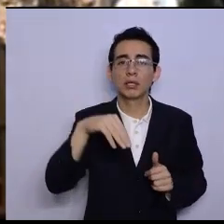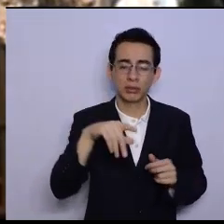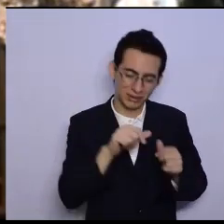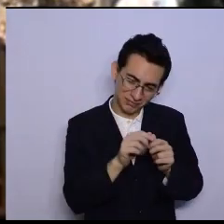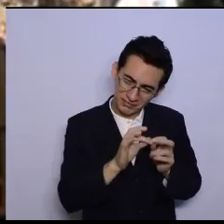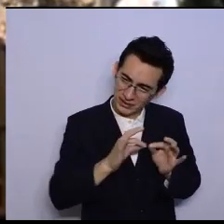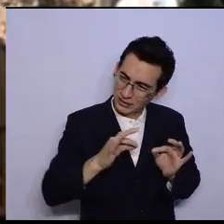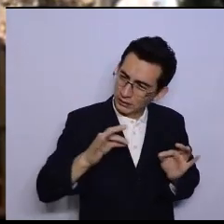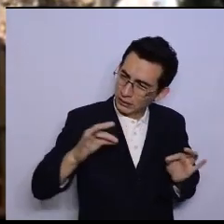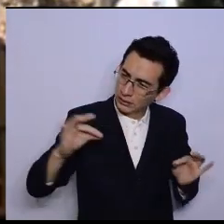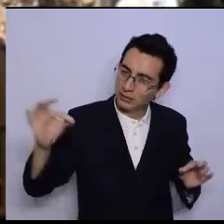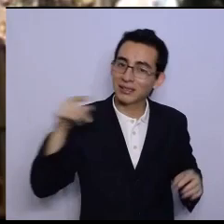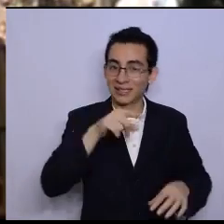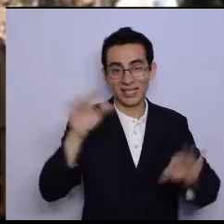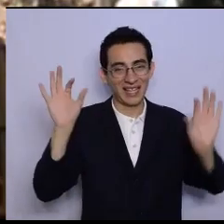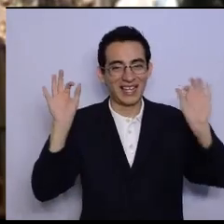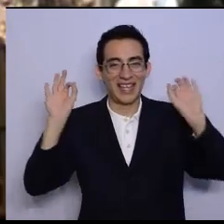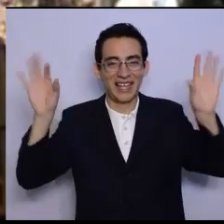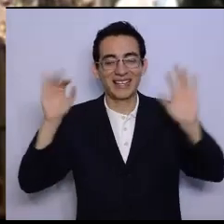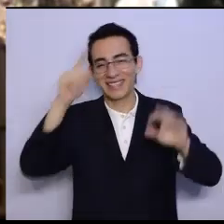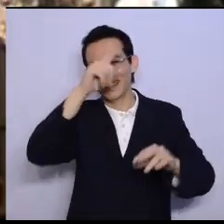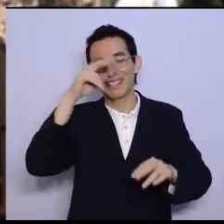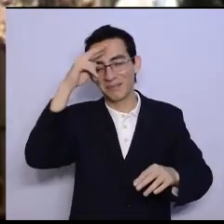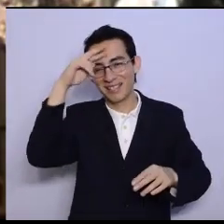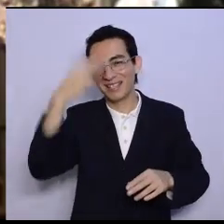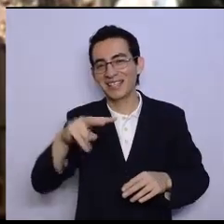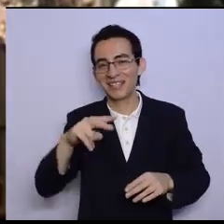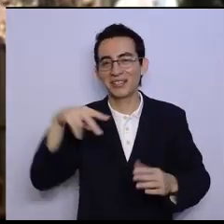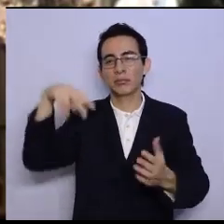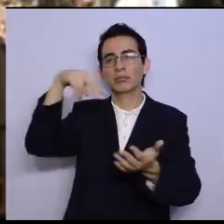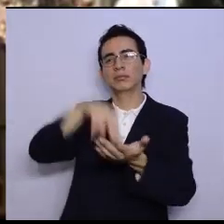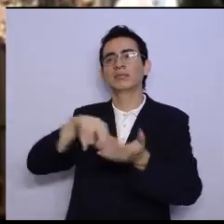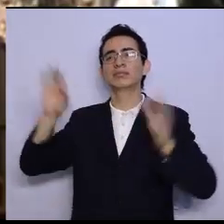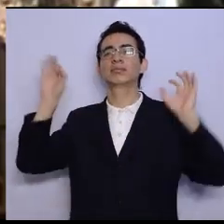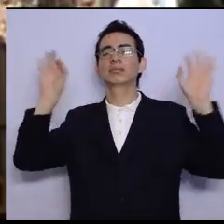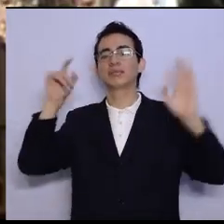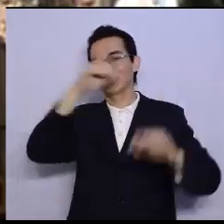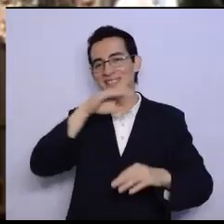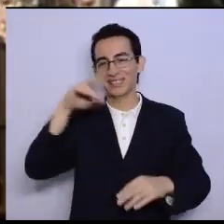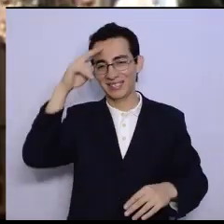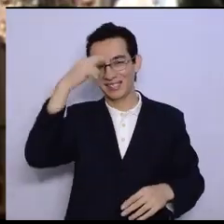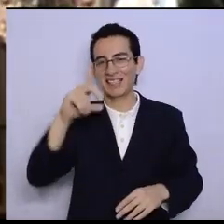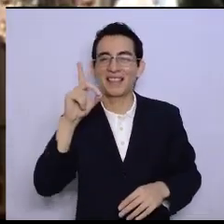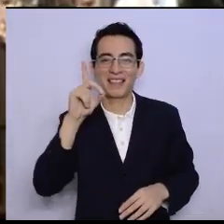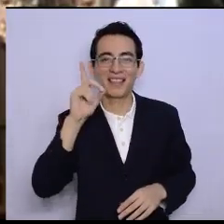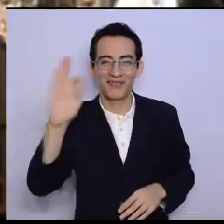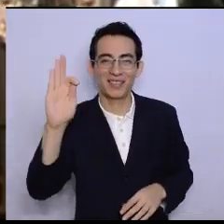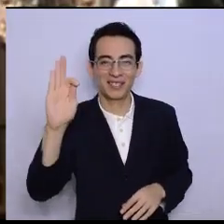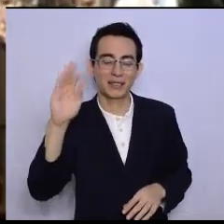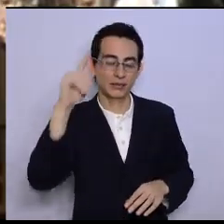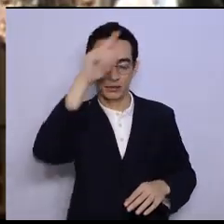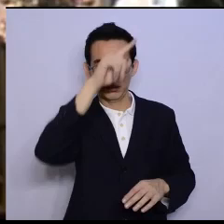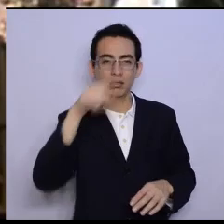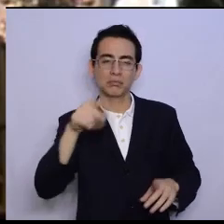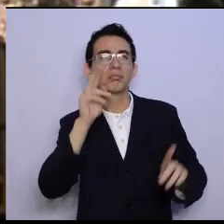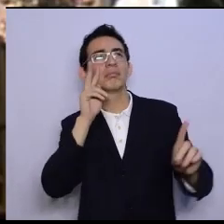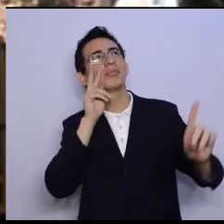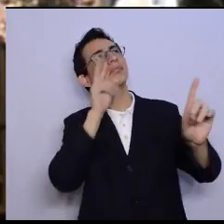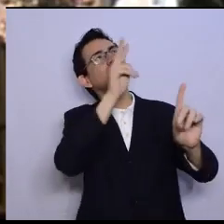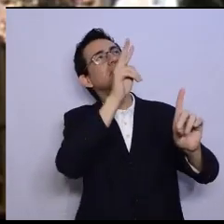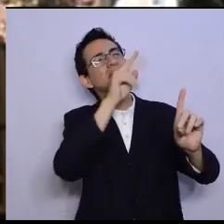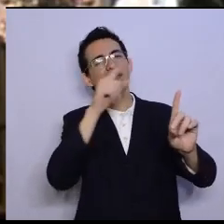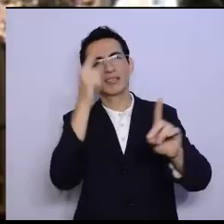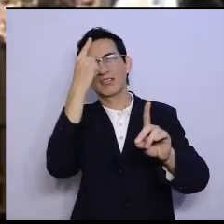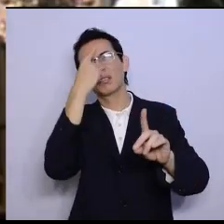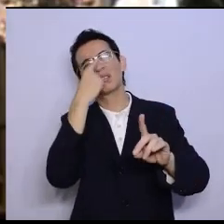El Ángel de la Independencia en la Ciudad de México, ¿lo han visto? Aunque sea en fotografía, pero yo lo he visto así en vivo y en directo, y se